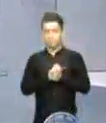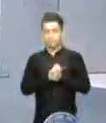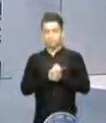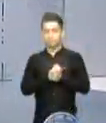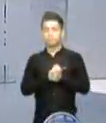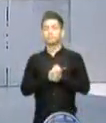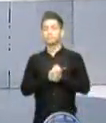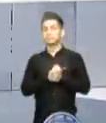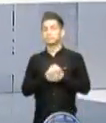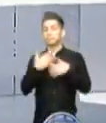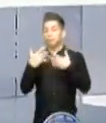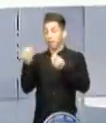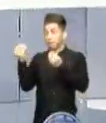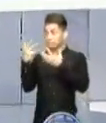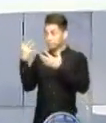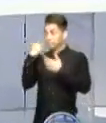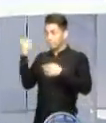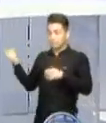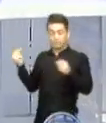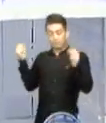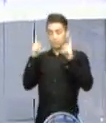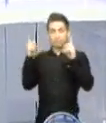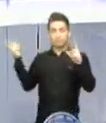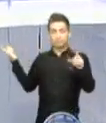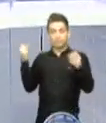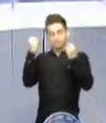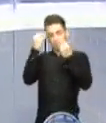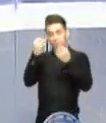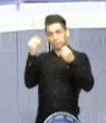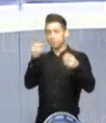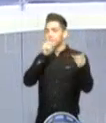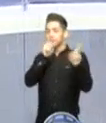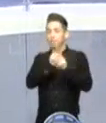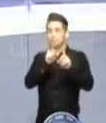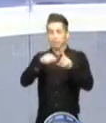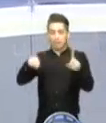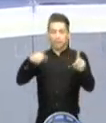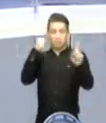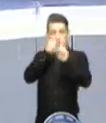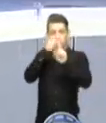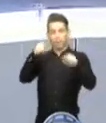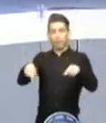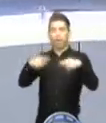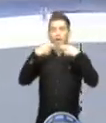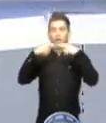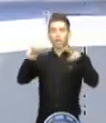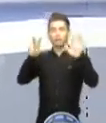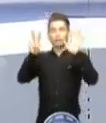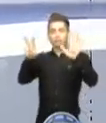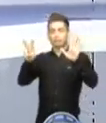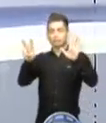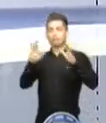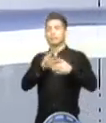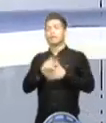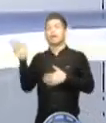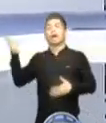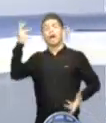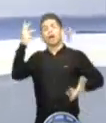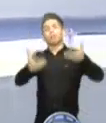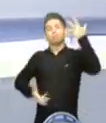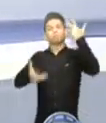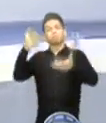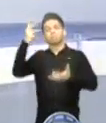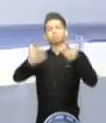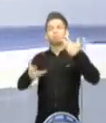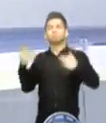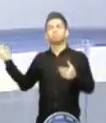Y después de esta impactante información, también hay información de última hora aquí en Noti7. Se ha declarado un incendio en ese límite